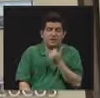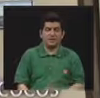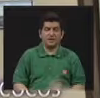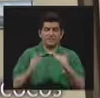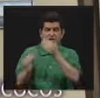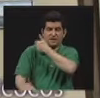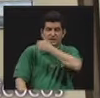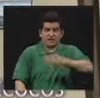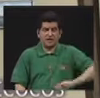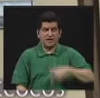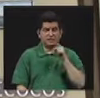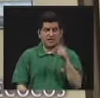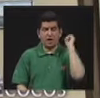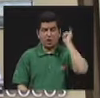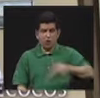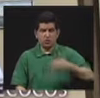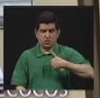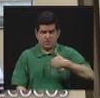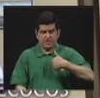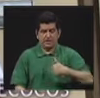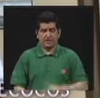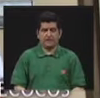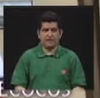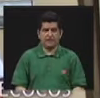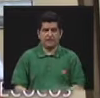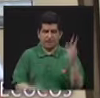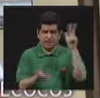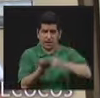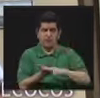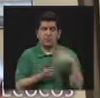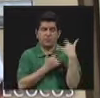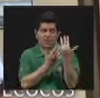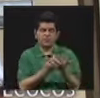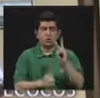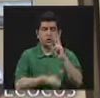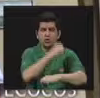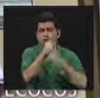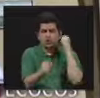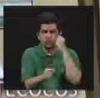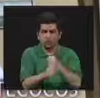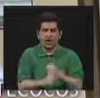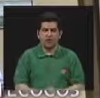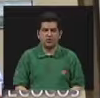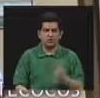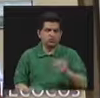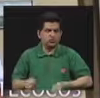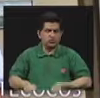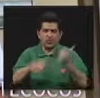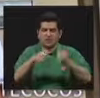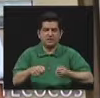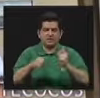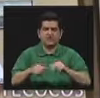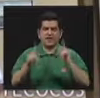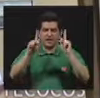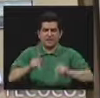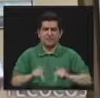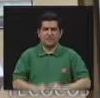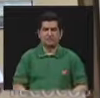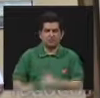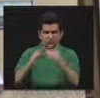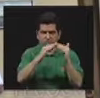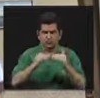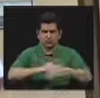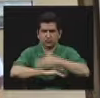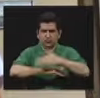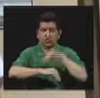es que de Casa Presidencial ha venido una orden para más bien aprobar una moratoria de 2 años para que no haya desalojos en las comunidades costeras,